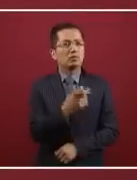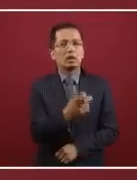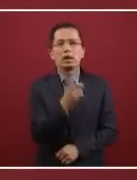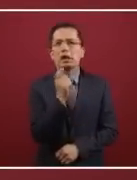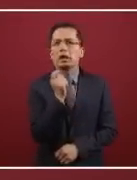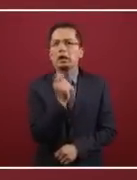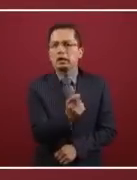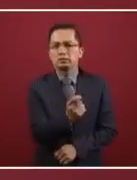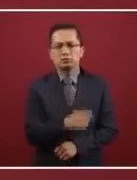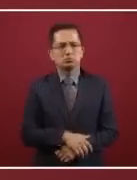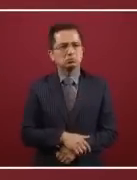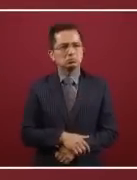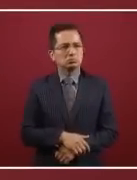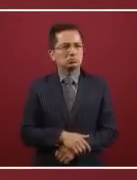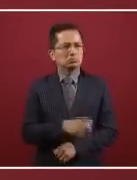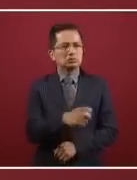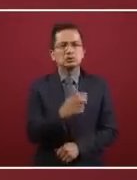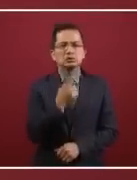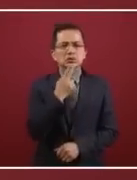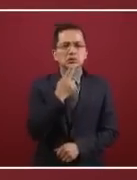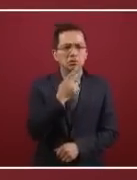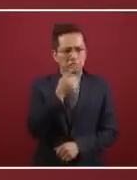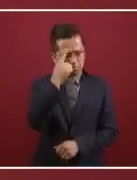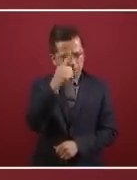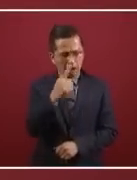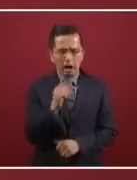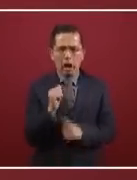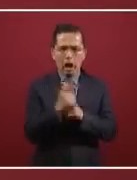tributo, es una contribución